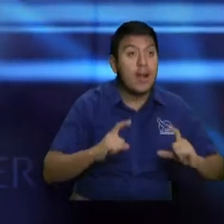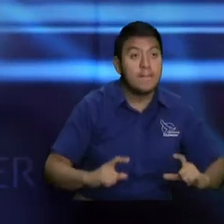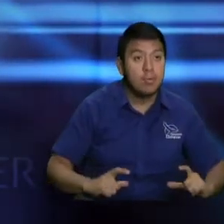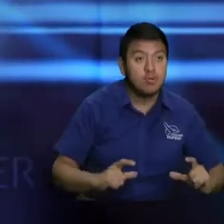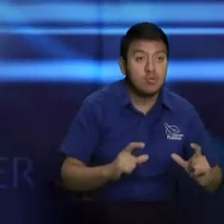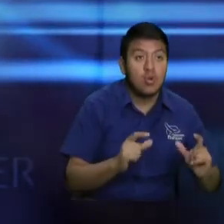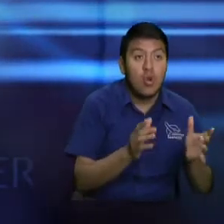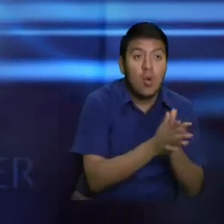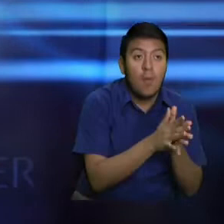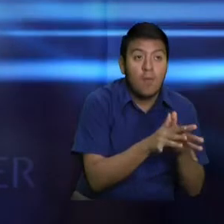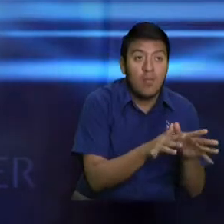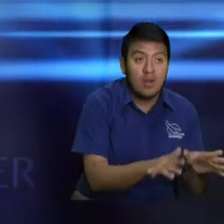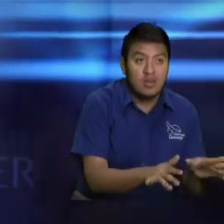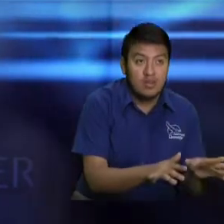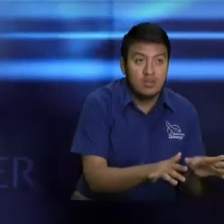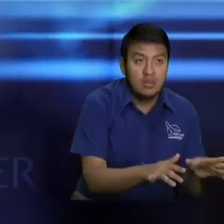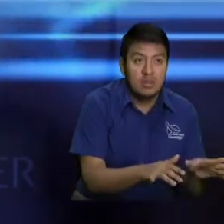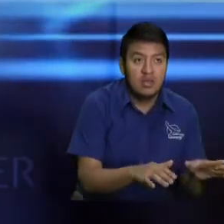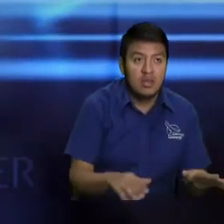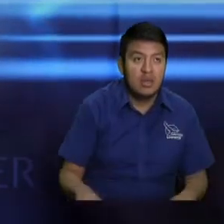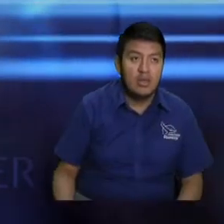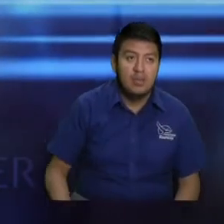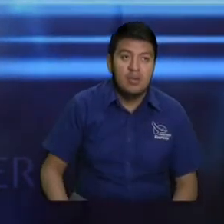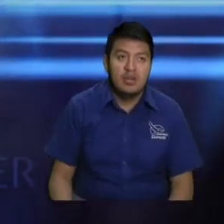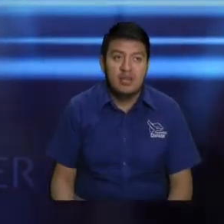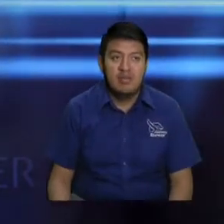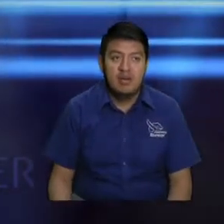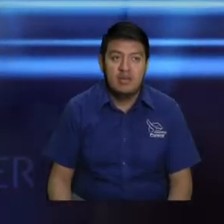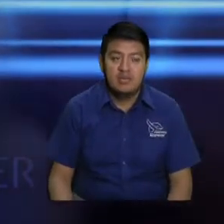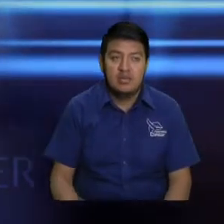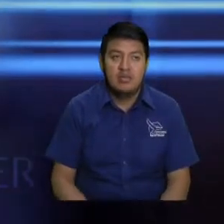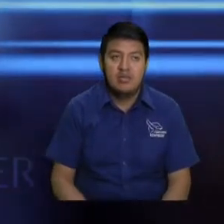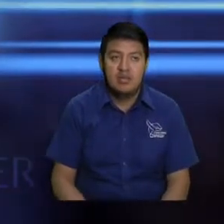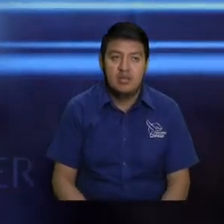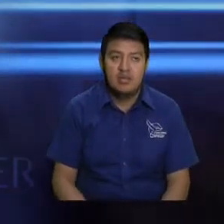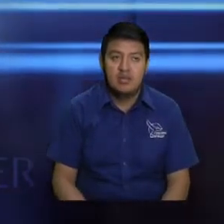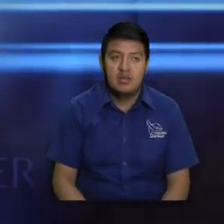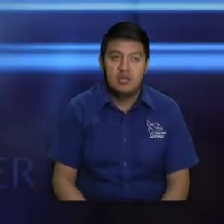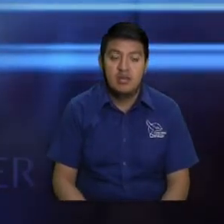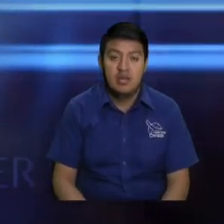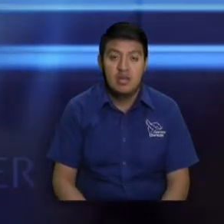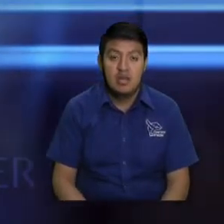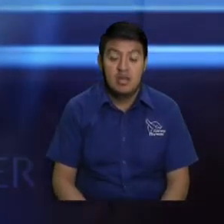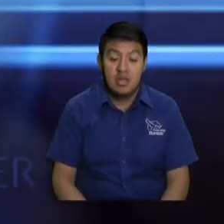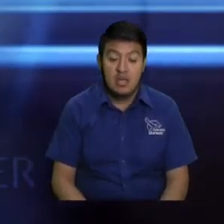Escogí esta versión porque es la única versión que pone en el término apartar.